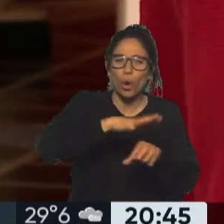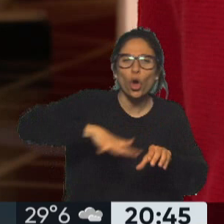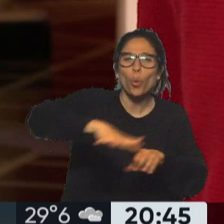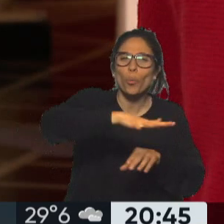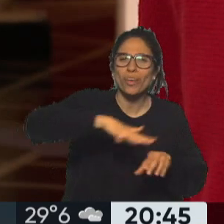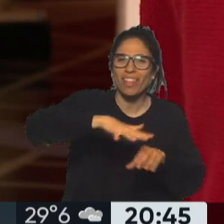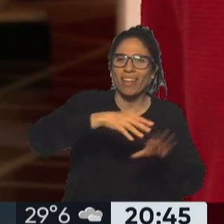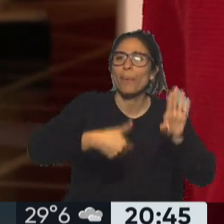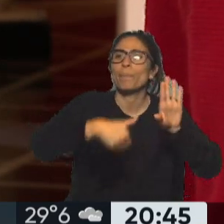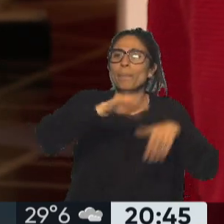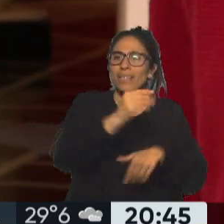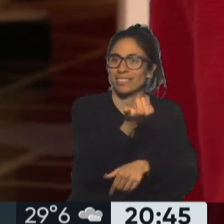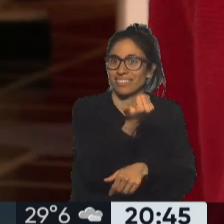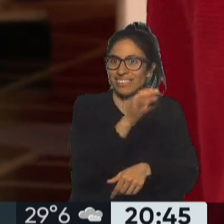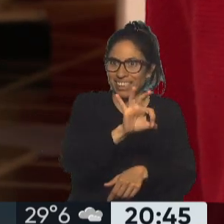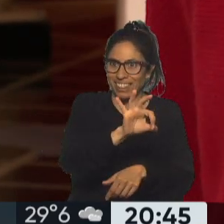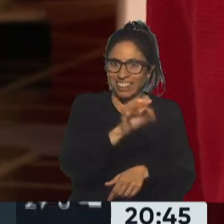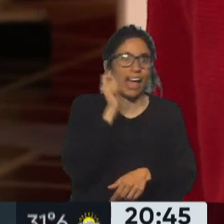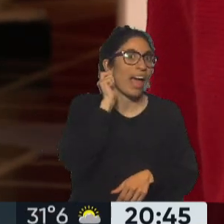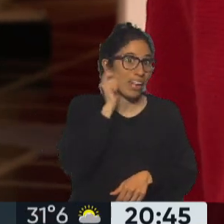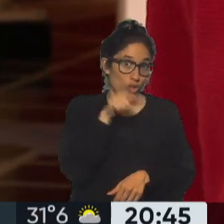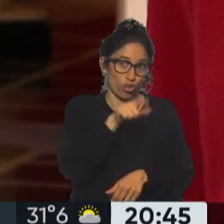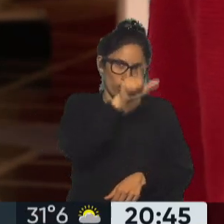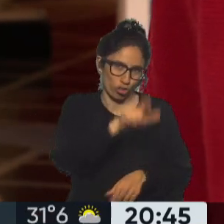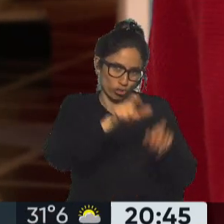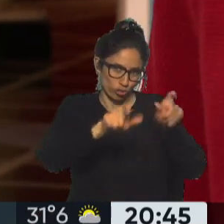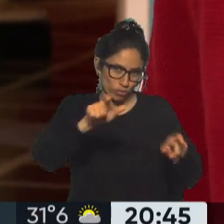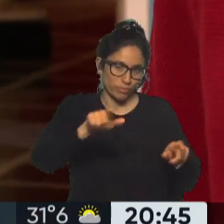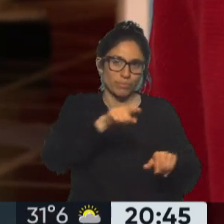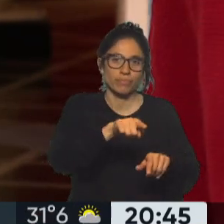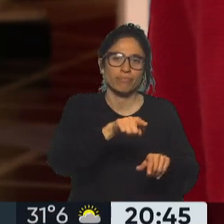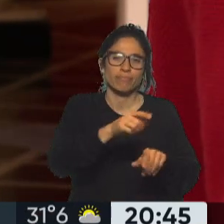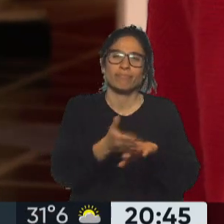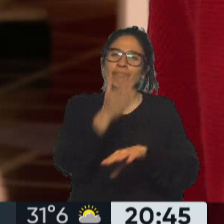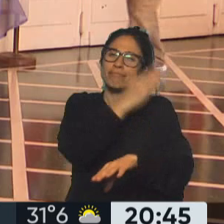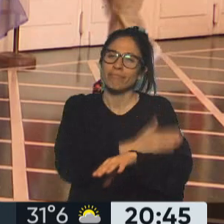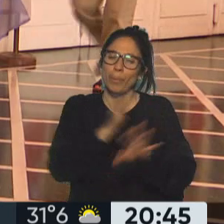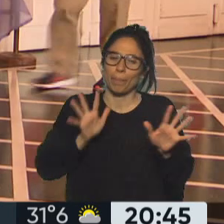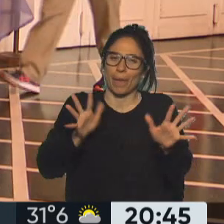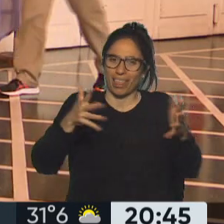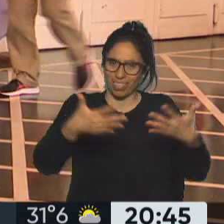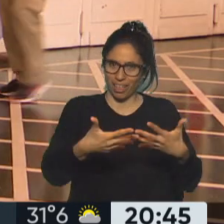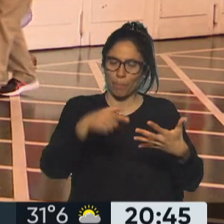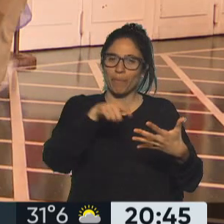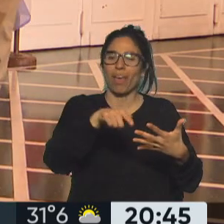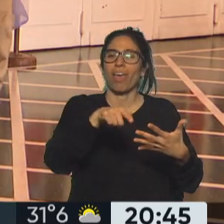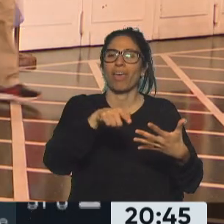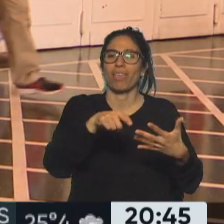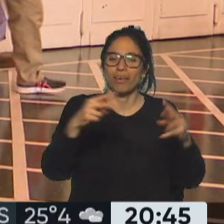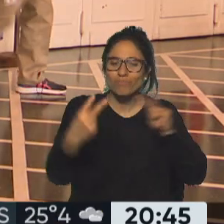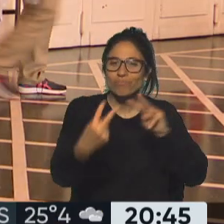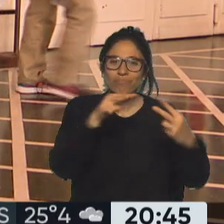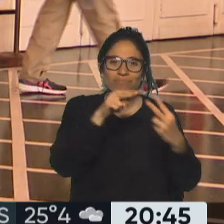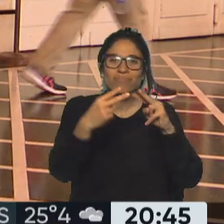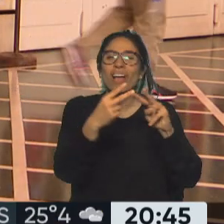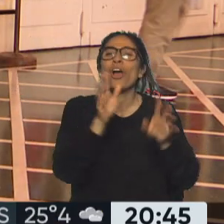con la que venimos haciendo un proceso desde la pandemia. Nos juntamos con ellos en la pandemia haciendo meriendas por Zoom, y cuando fue la apertura la